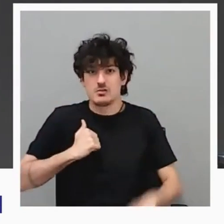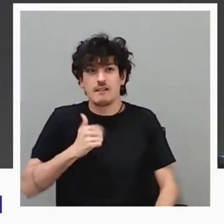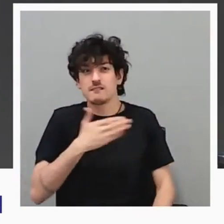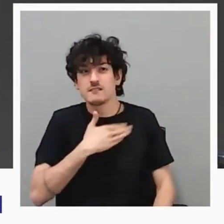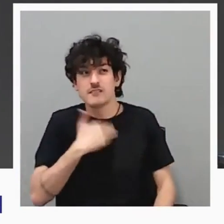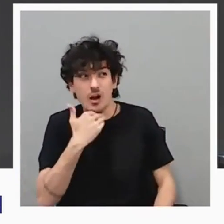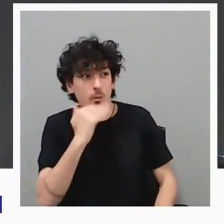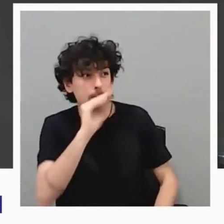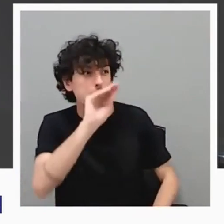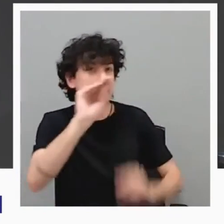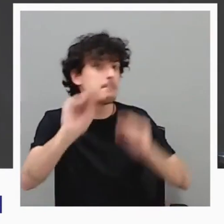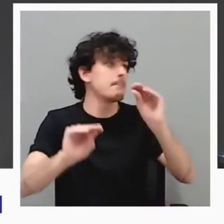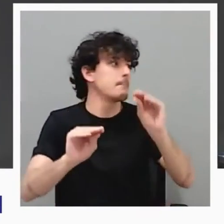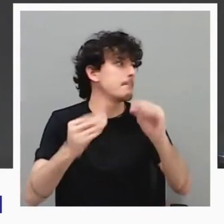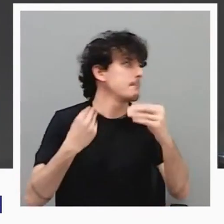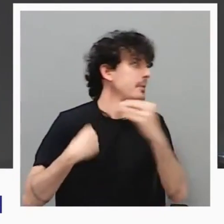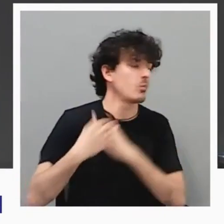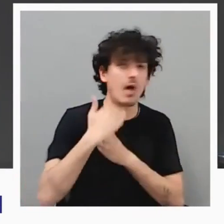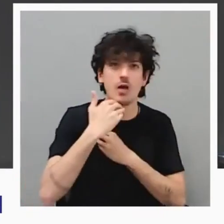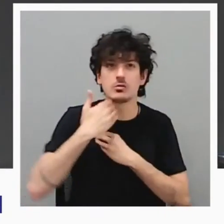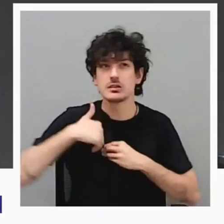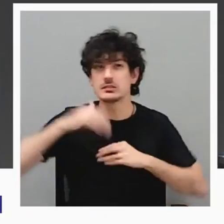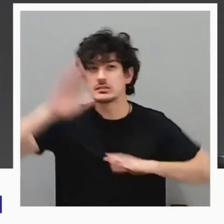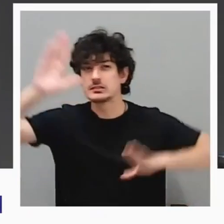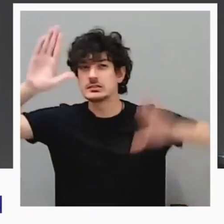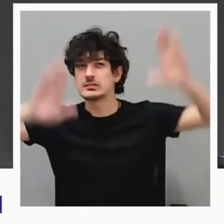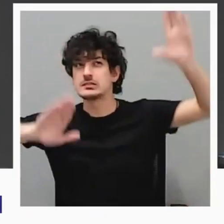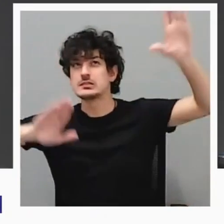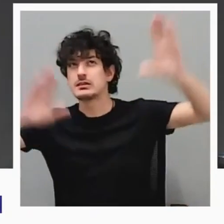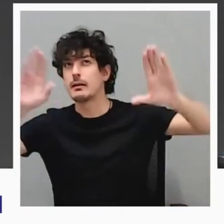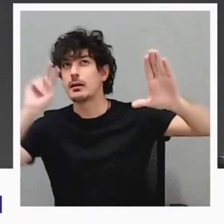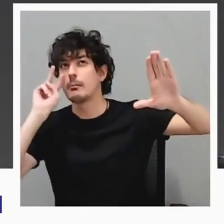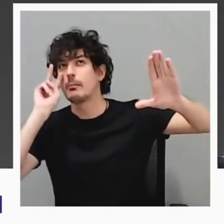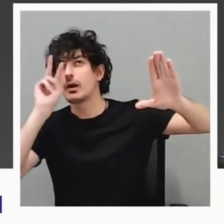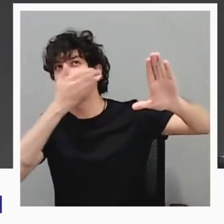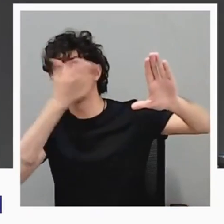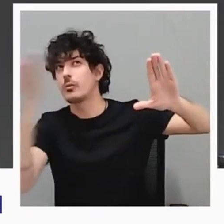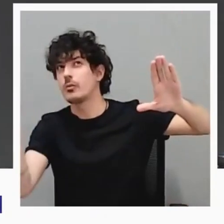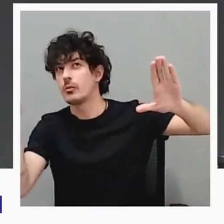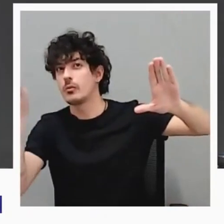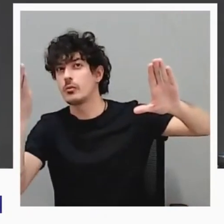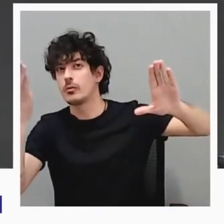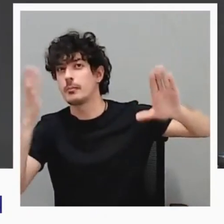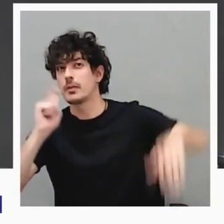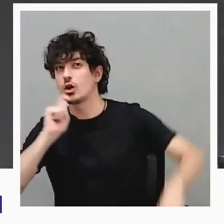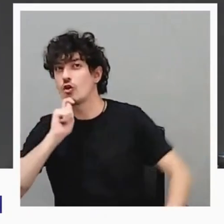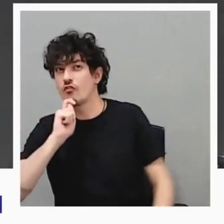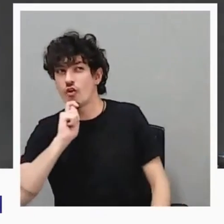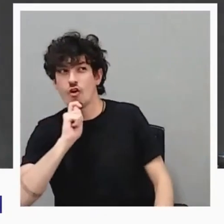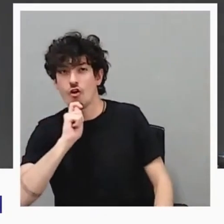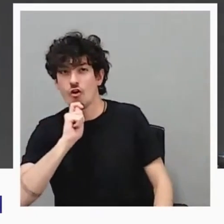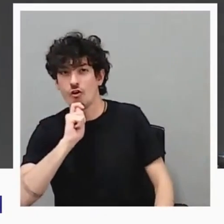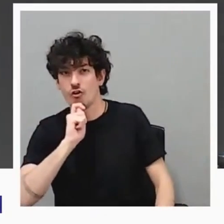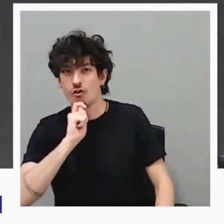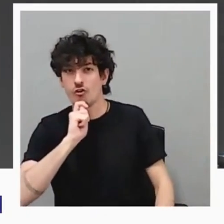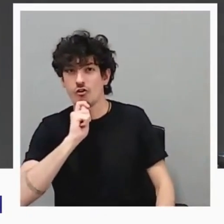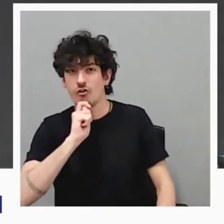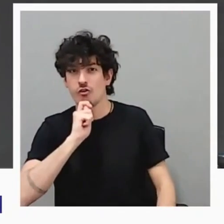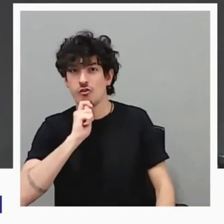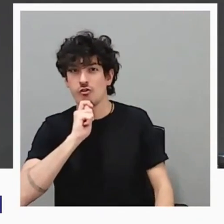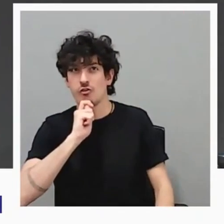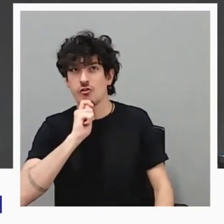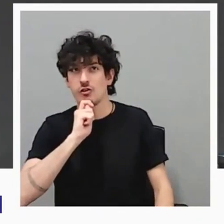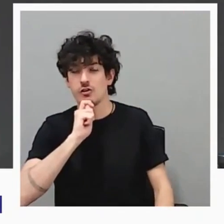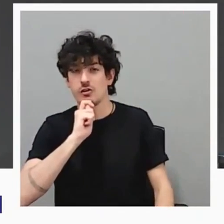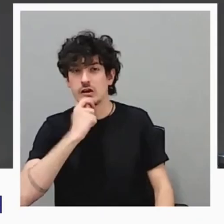pregunta, plantear alguna? Veo manos ya por ahí arriba y Paco, a ver, con micrófono inalámbrico. Nos acercamos hasta ahí, por favor. Vayan levantando